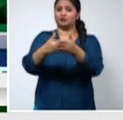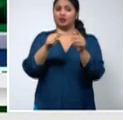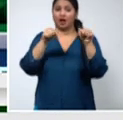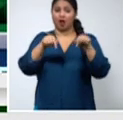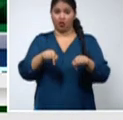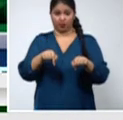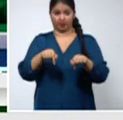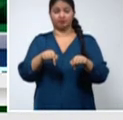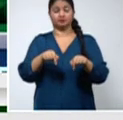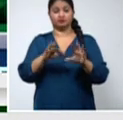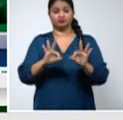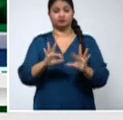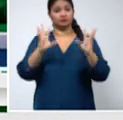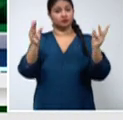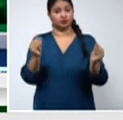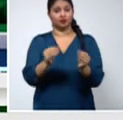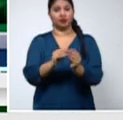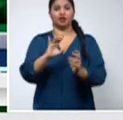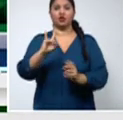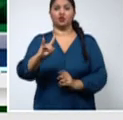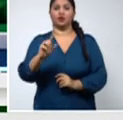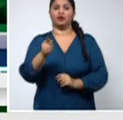es el 9,1%,